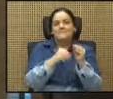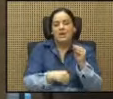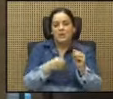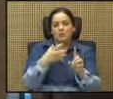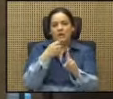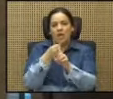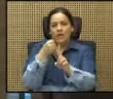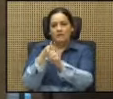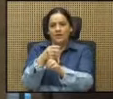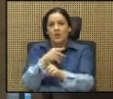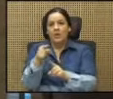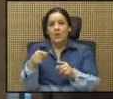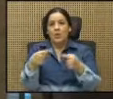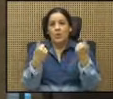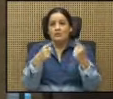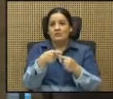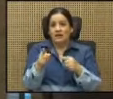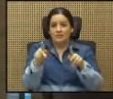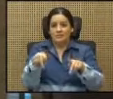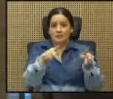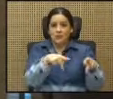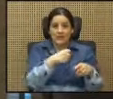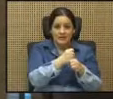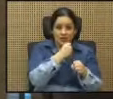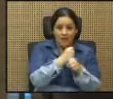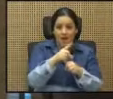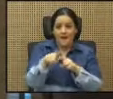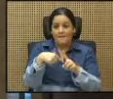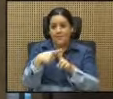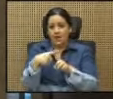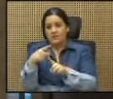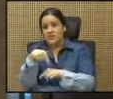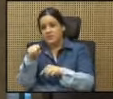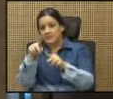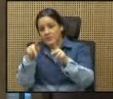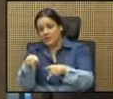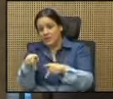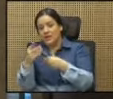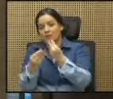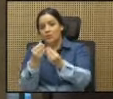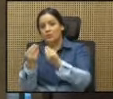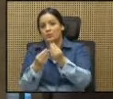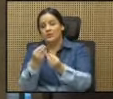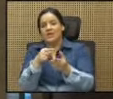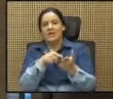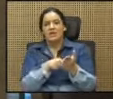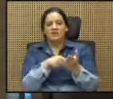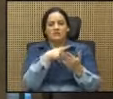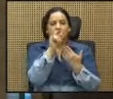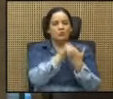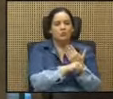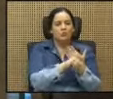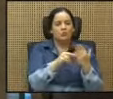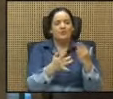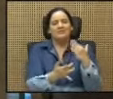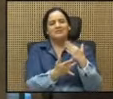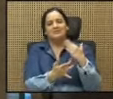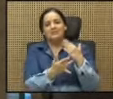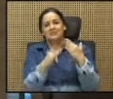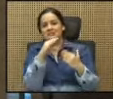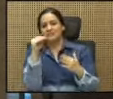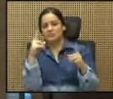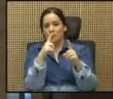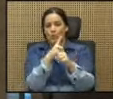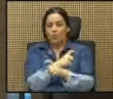quien trabaja y produce, este proyecto es sumamente técnico y complejo. Todo